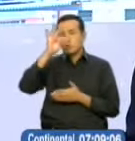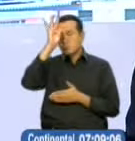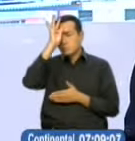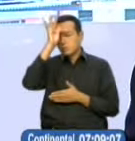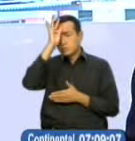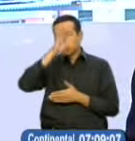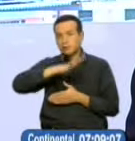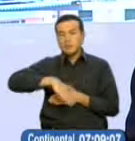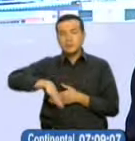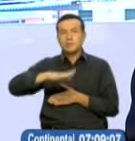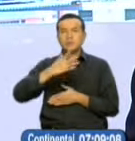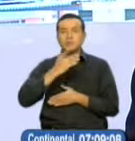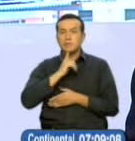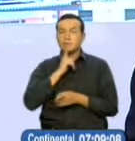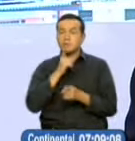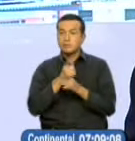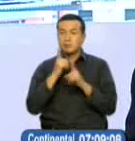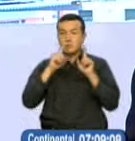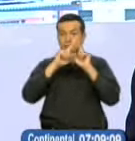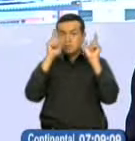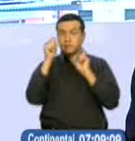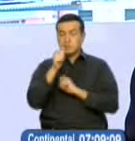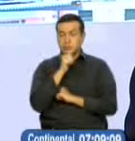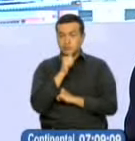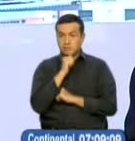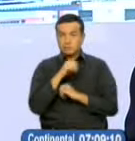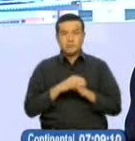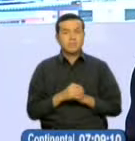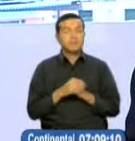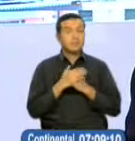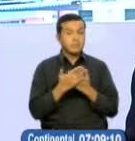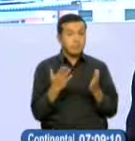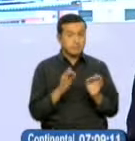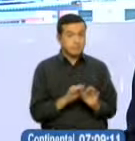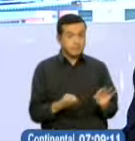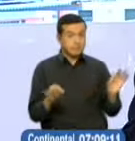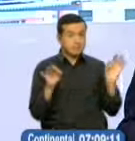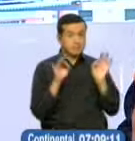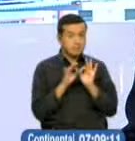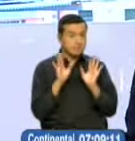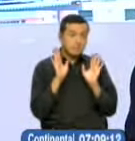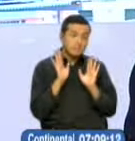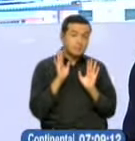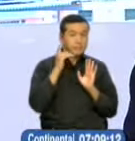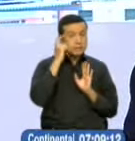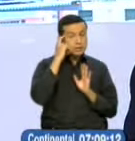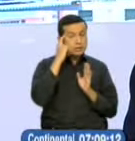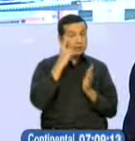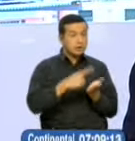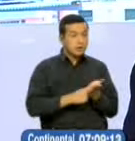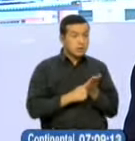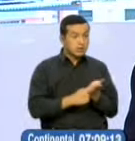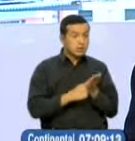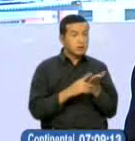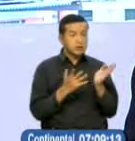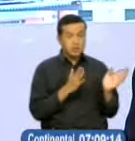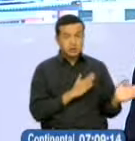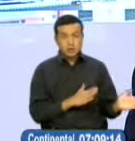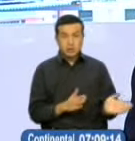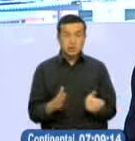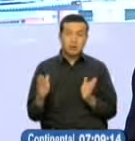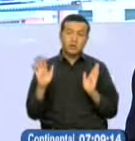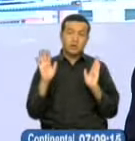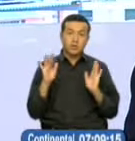cual también se puede involucrar el sector privado? Ahora, ahí lo importante es, y de, digamos, de las reuniones que se han mantenido, dicen,